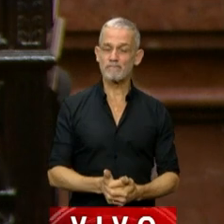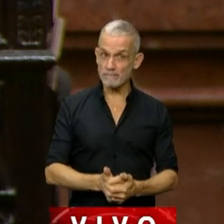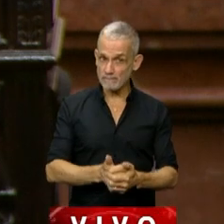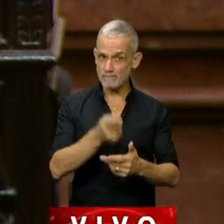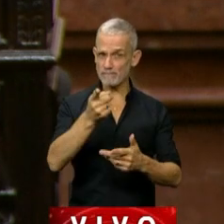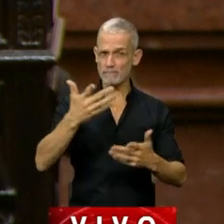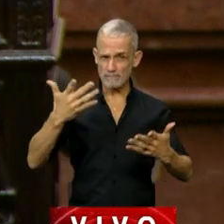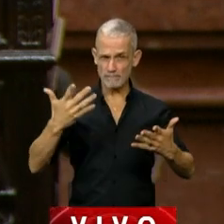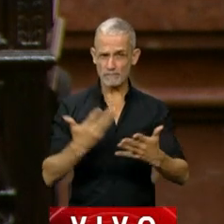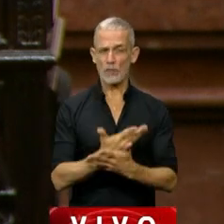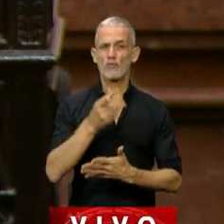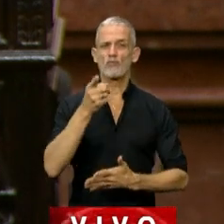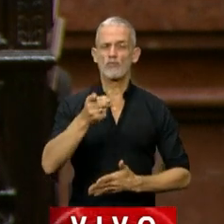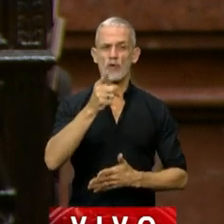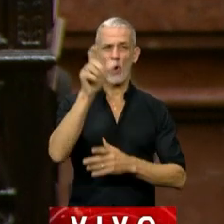uno de los